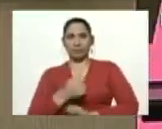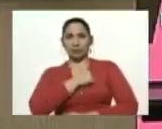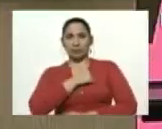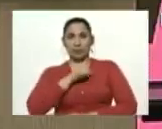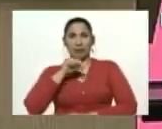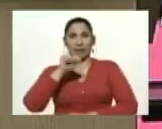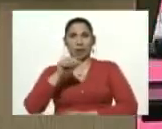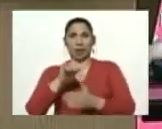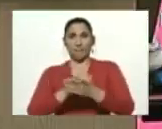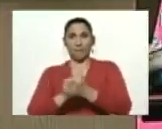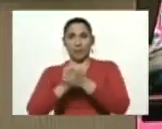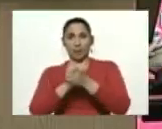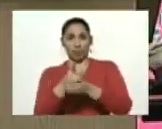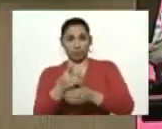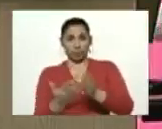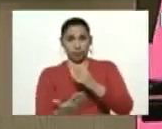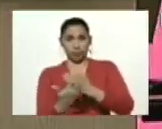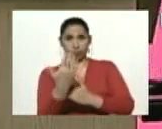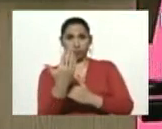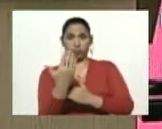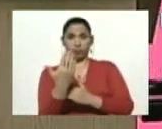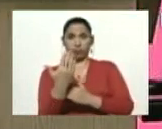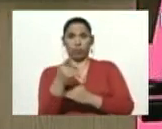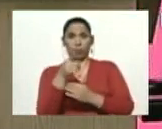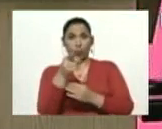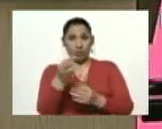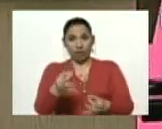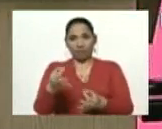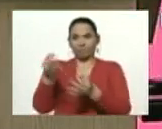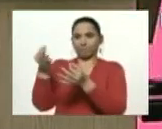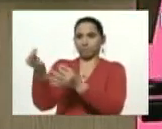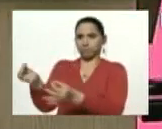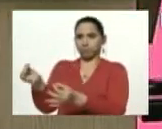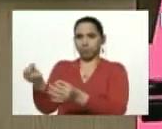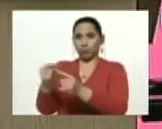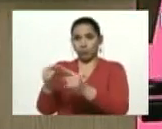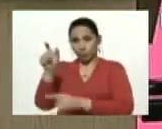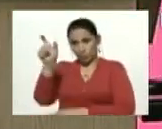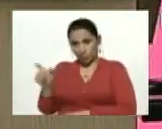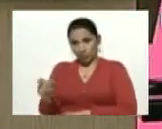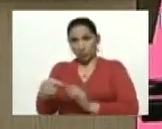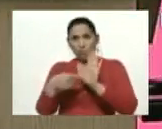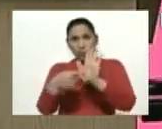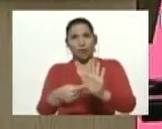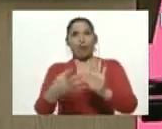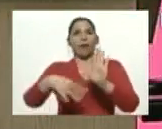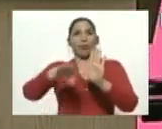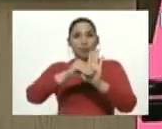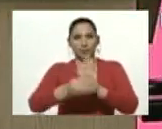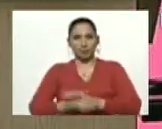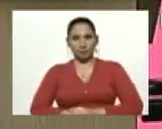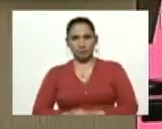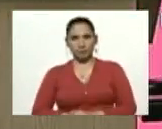ticket es el que ustedes van a entregarle, aquí lo muestro de nuevo.